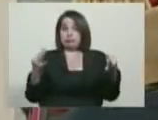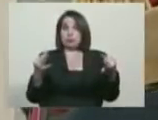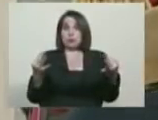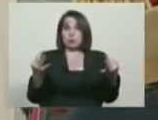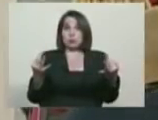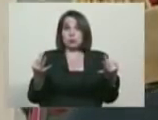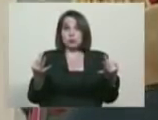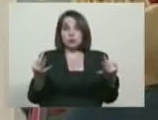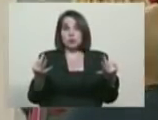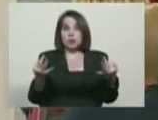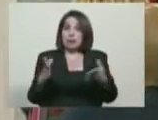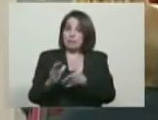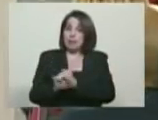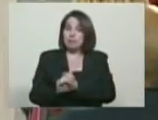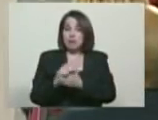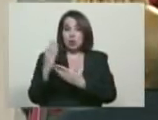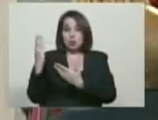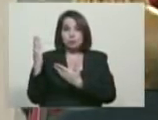mi amigo Erdogan.